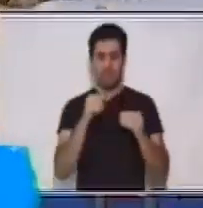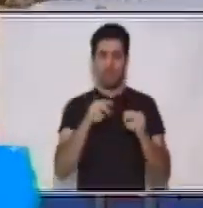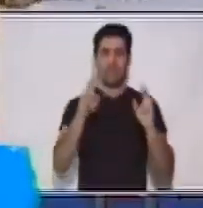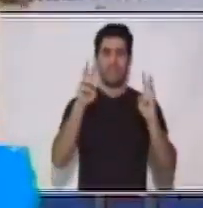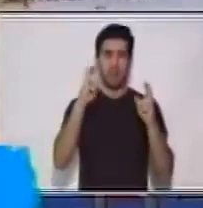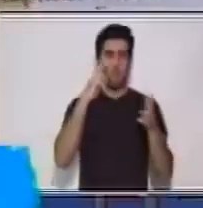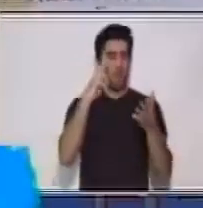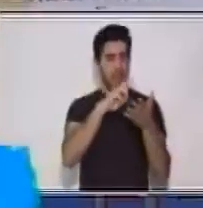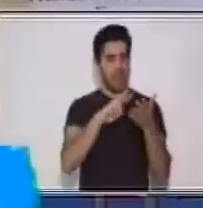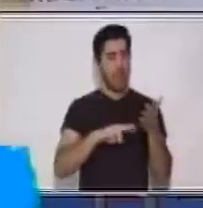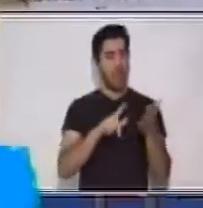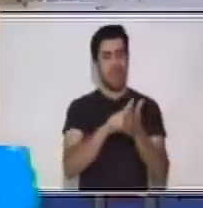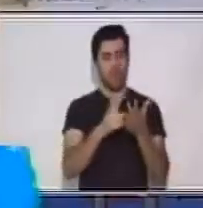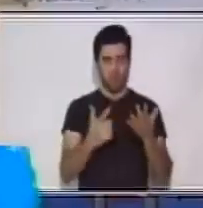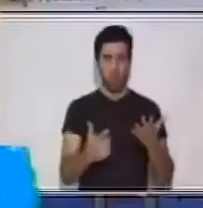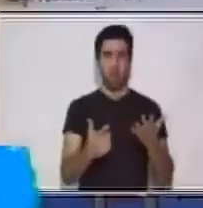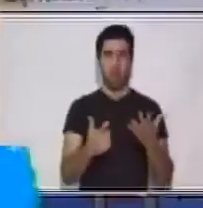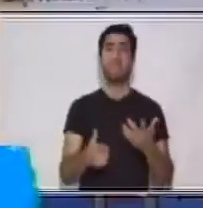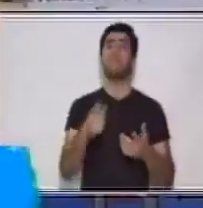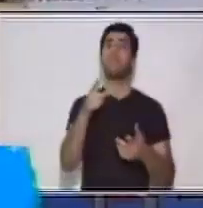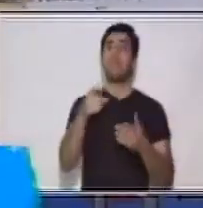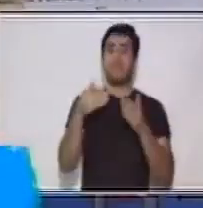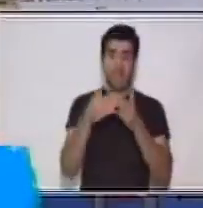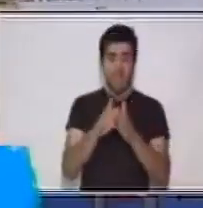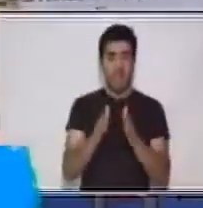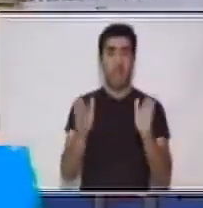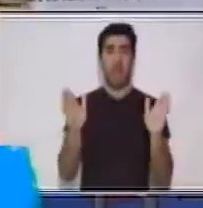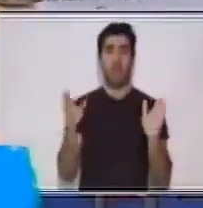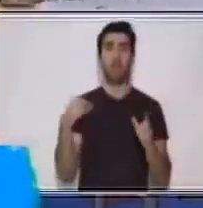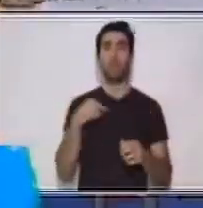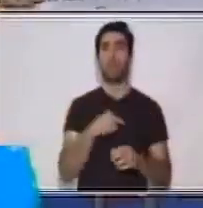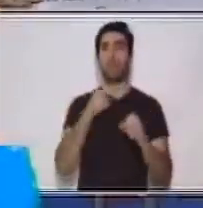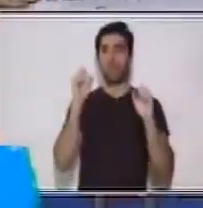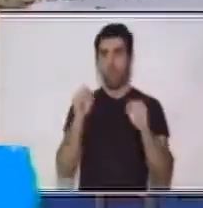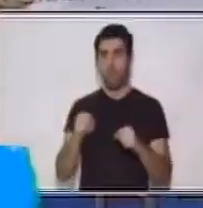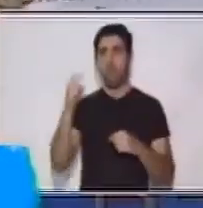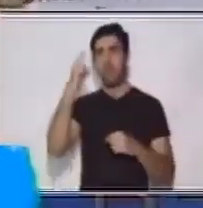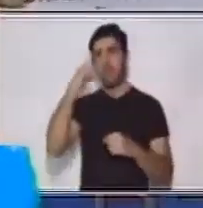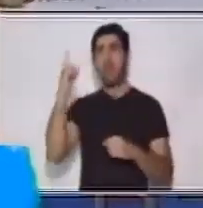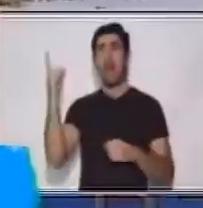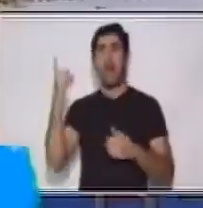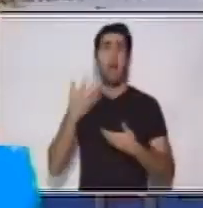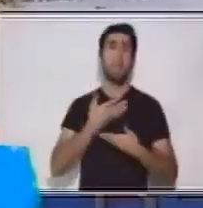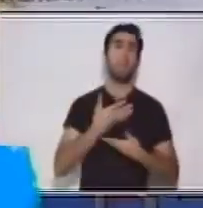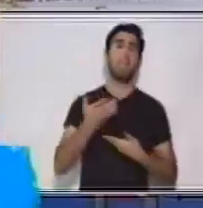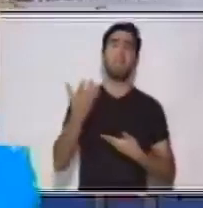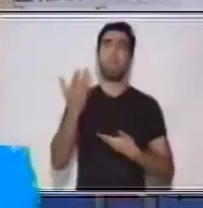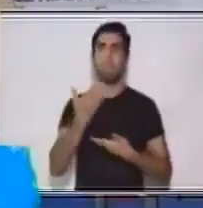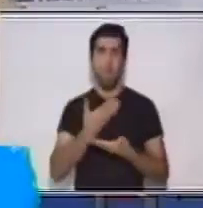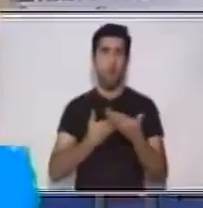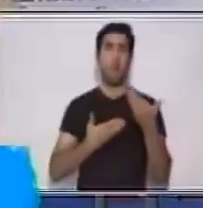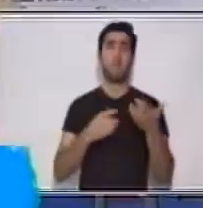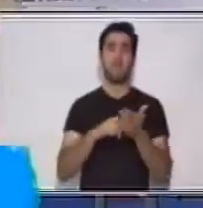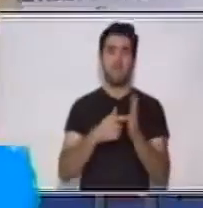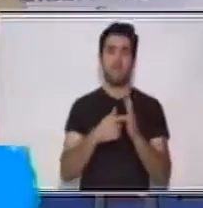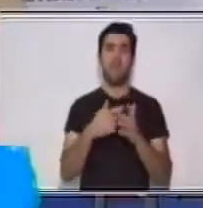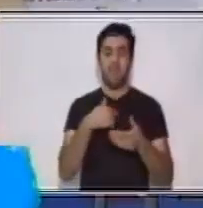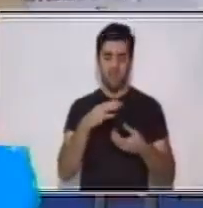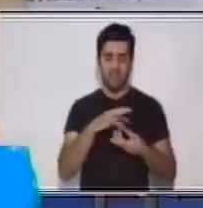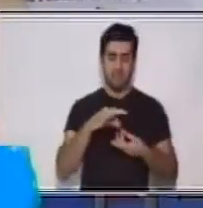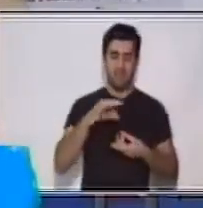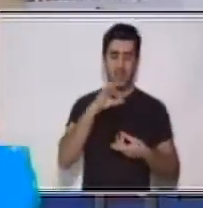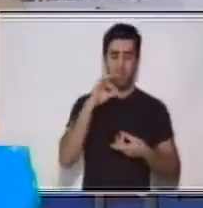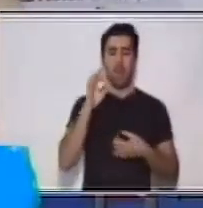Pues en forma general podemos determinar que la poesía es un estado sentimental o espiritual